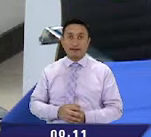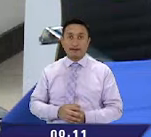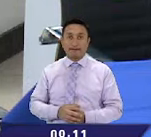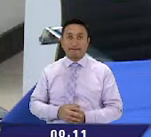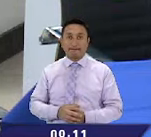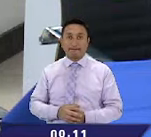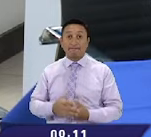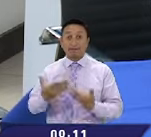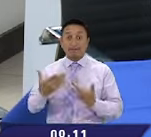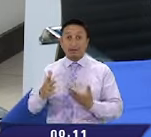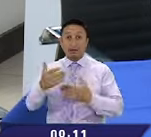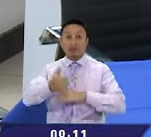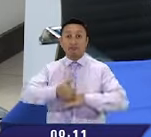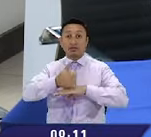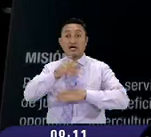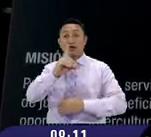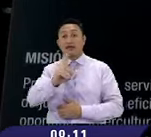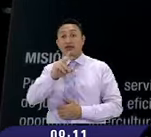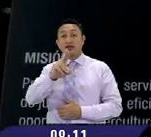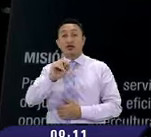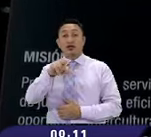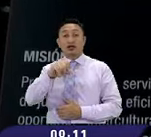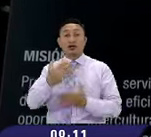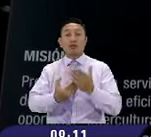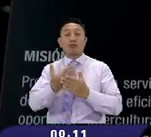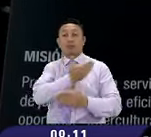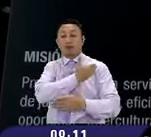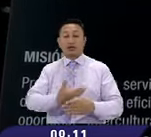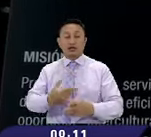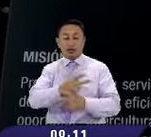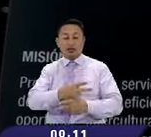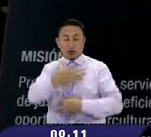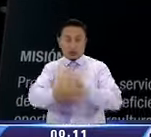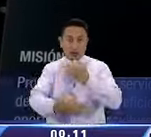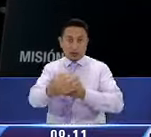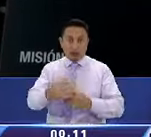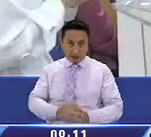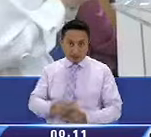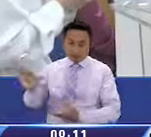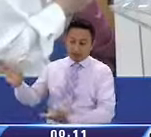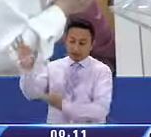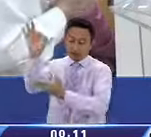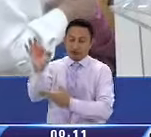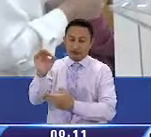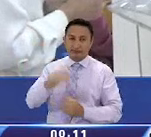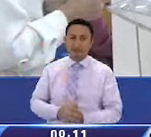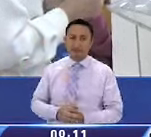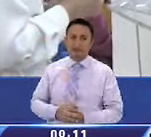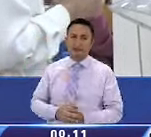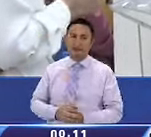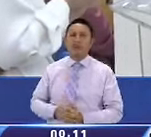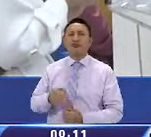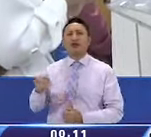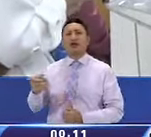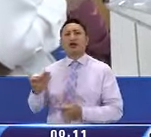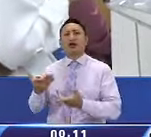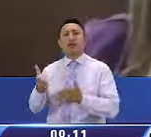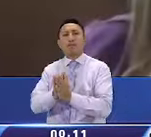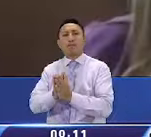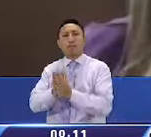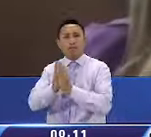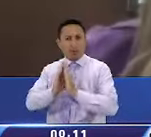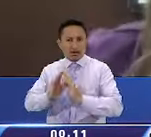Después de la designación de Dunia Martínez como la nueva presidenta del Consejo de la Judicatura, existen dudas sobre si la acción de protección presentada